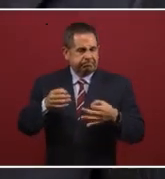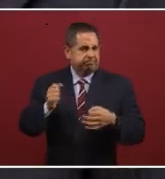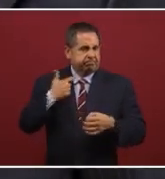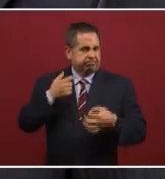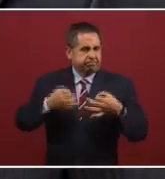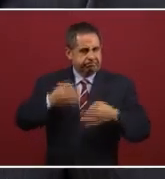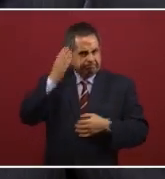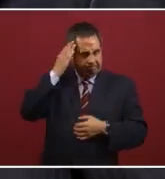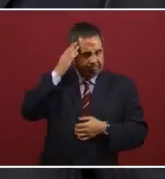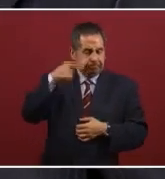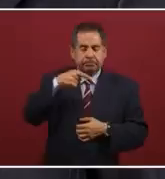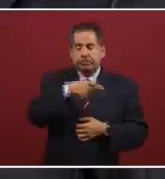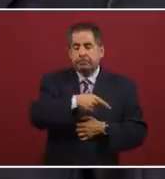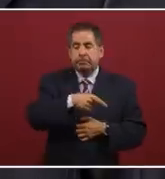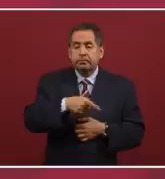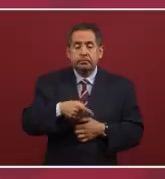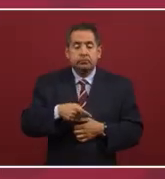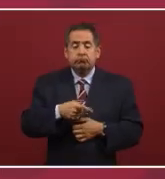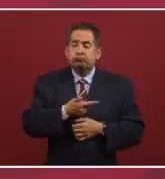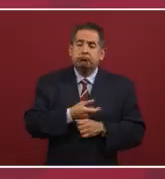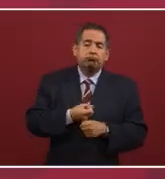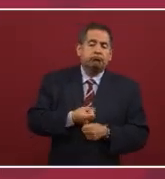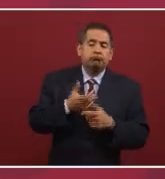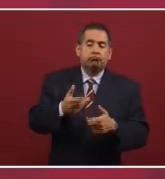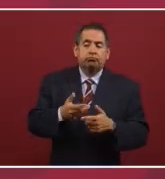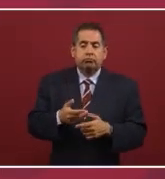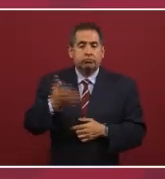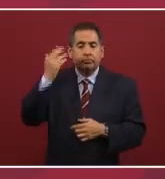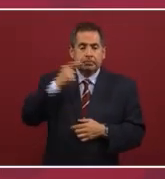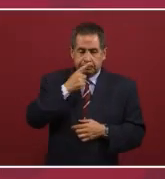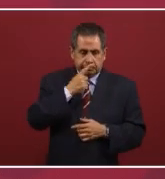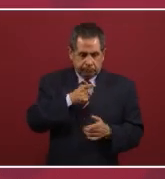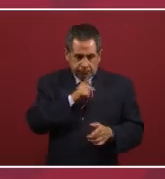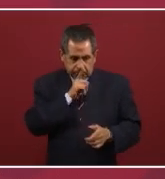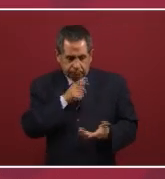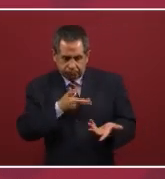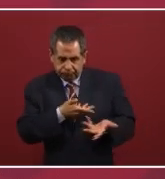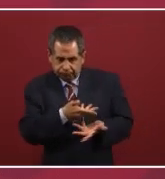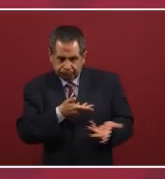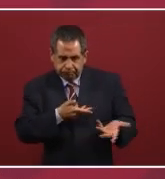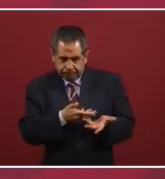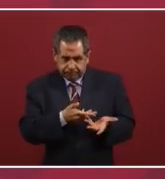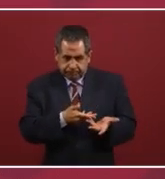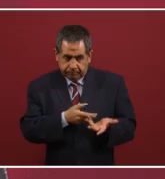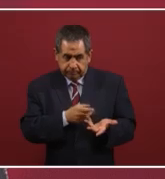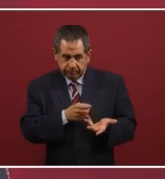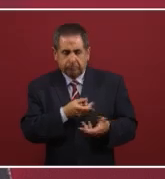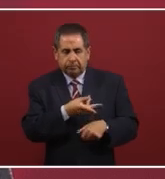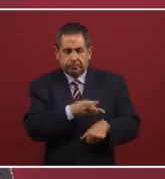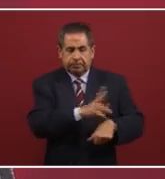que en vez de usarse la libertad de expresión, se negociaba con la libertad de expresión.